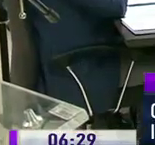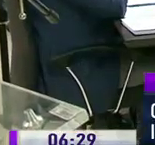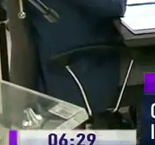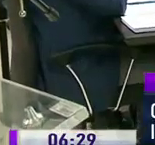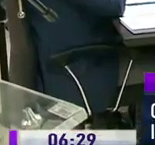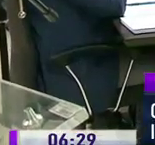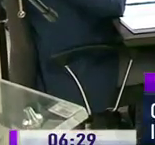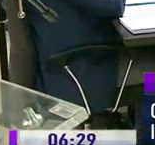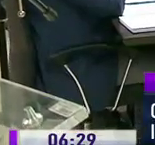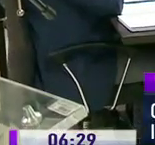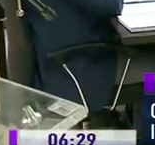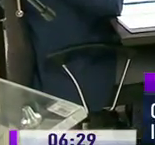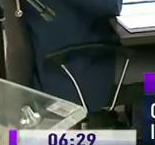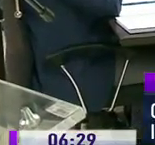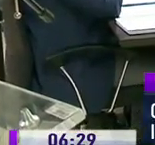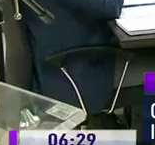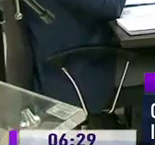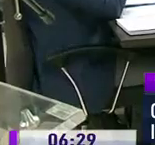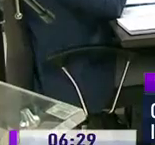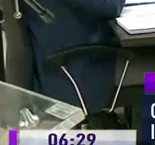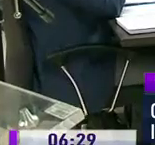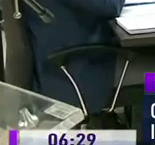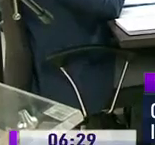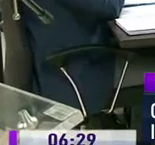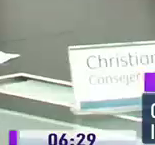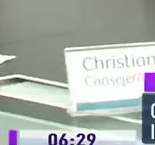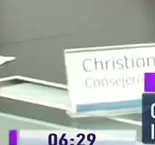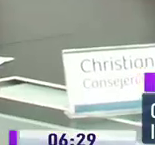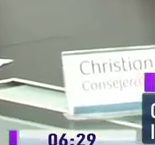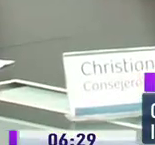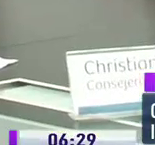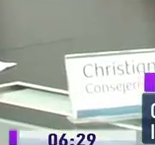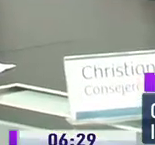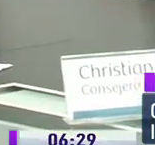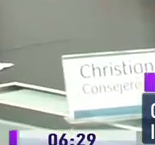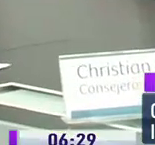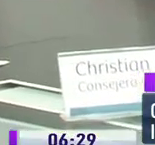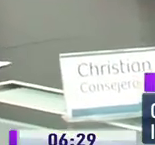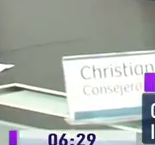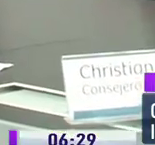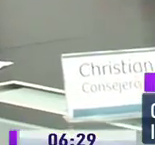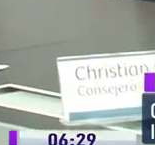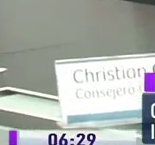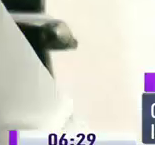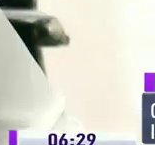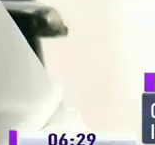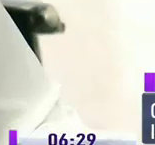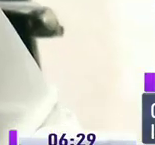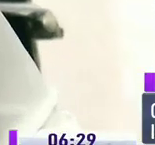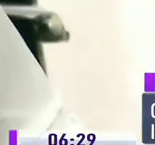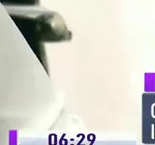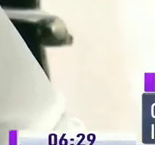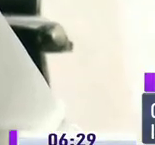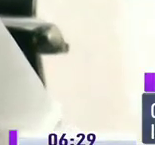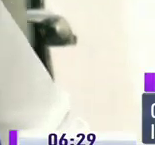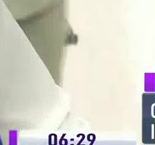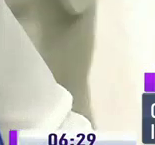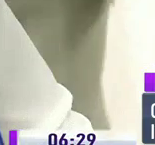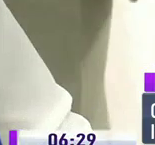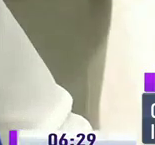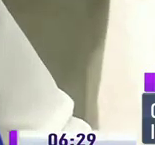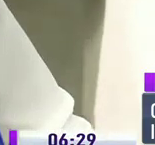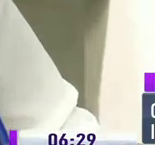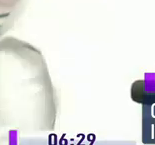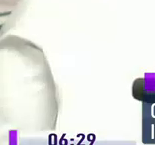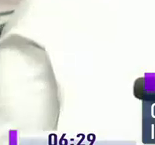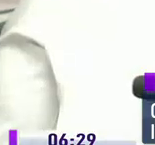Al retornar, el Consejo de Participación Ciudadana dio marcha atrás a la moción para crear una comisión que evalúe el proceso de designación de los